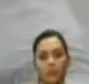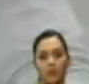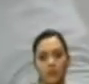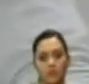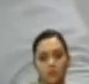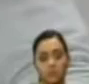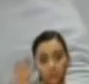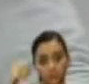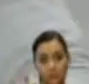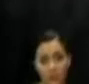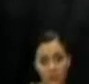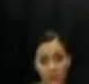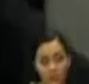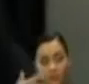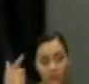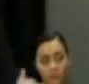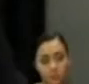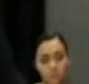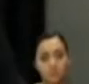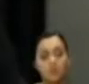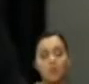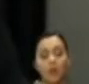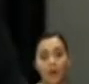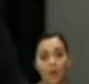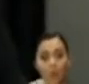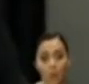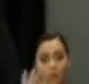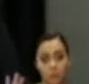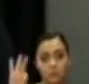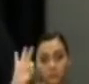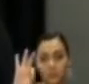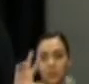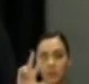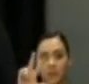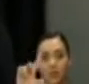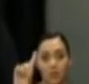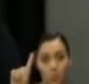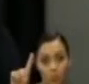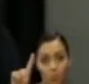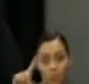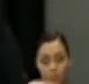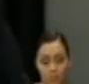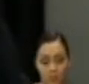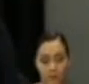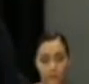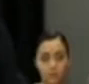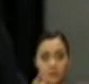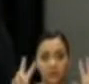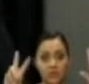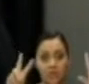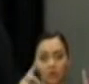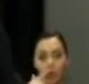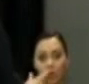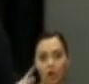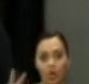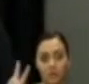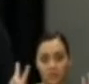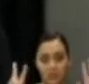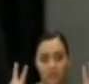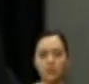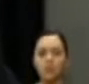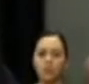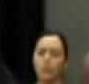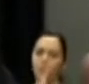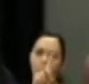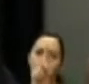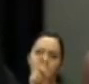En Toronto, nuestro país obtuvo 31 medallas, de las cuales 7 fueron de oro. En vista de aquello, señor presidente, quería